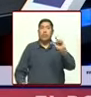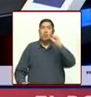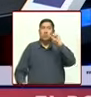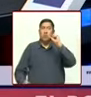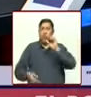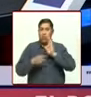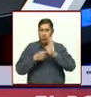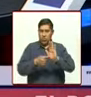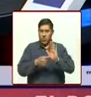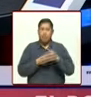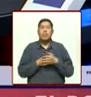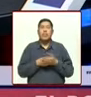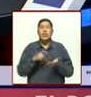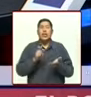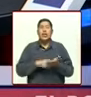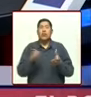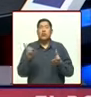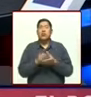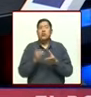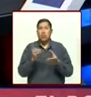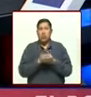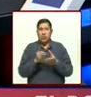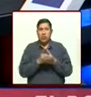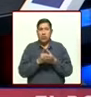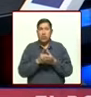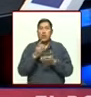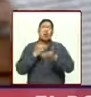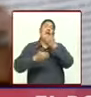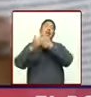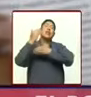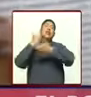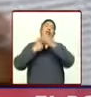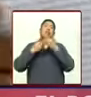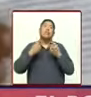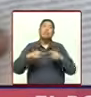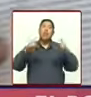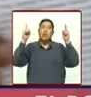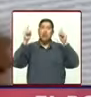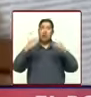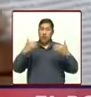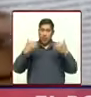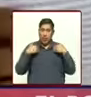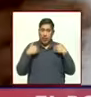momentánea. Estos son los documentos y antecedentes que hemos logrado